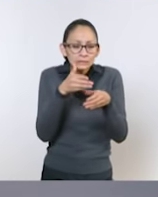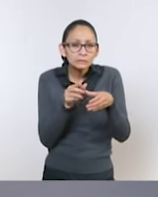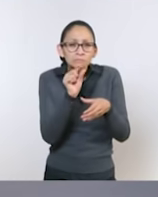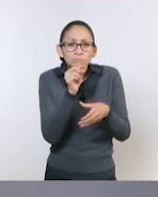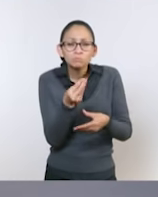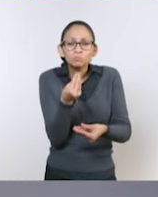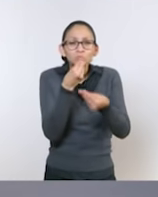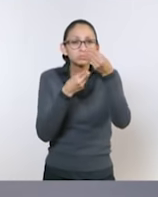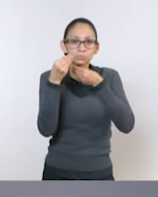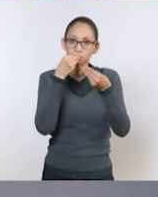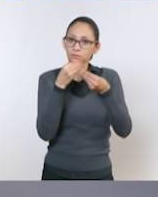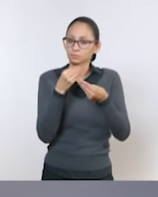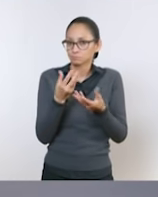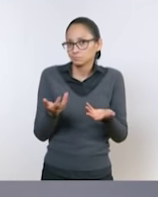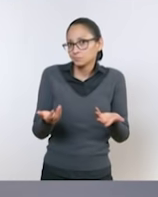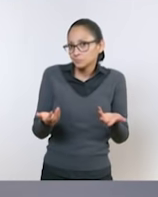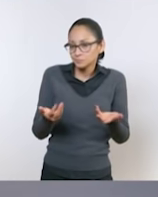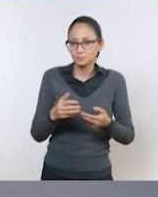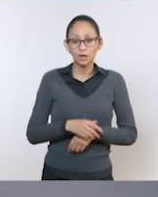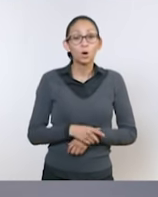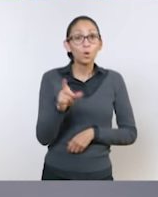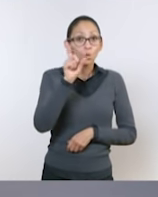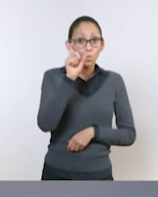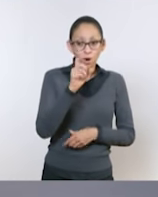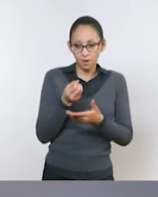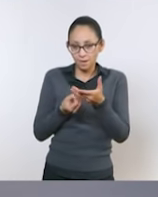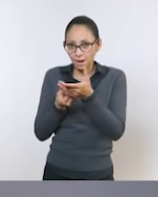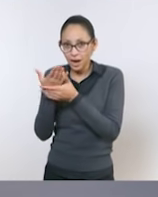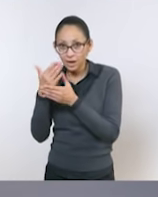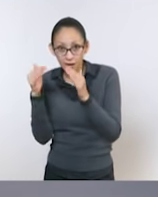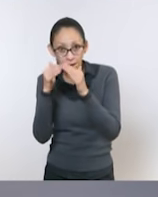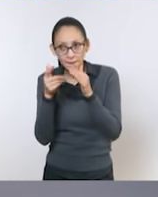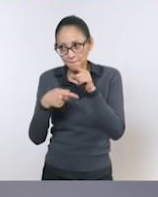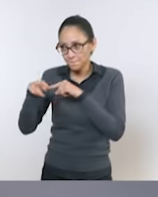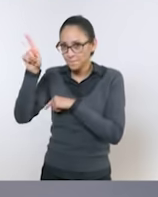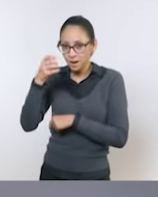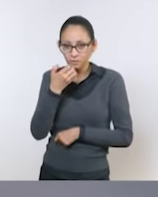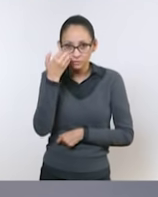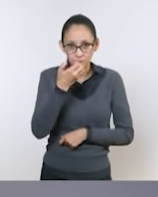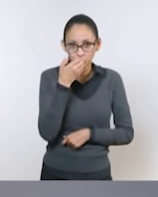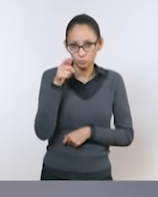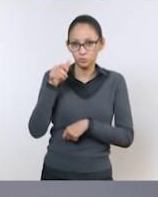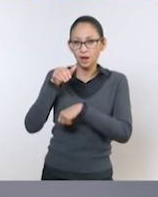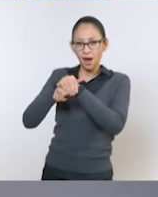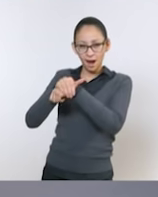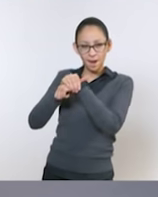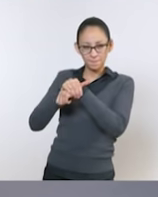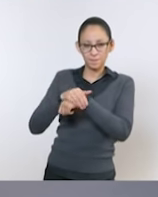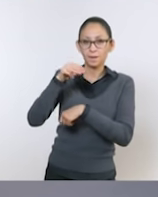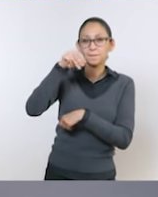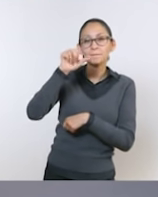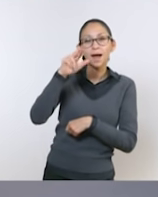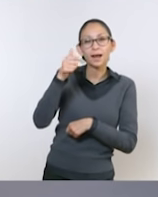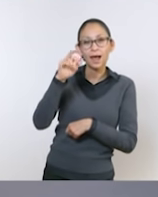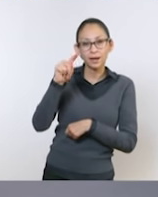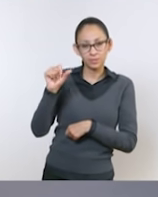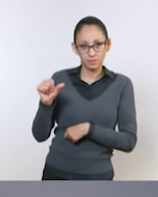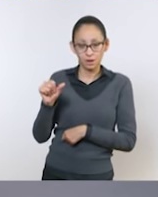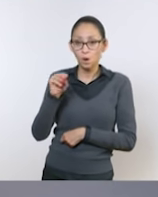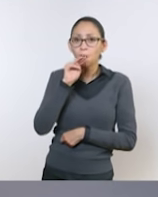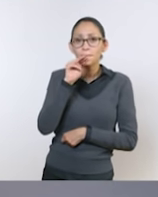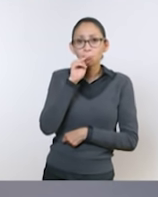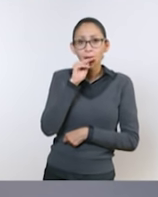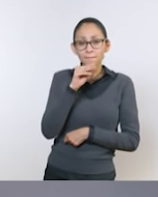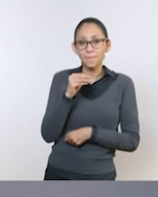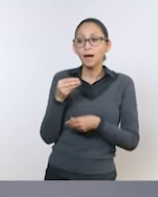un pedazo de pastel para desayunar. Muy mal. Muy mal. Al salir de la casa para ir a la escuela con su amiga